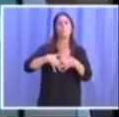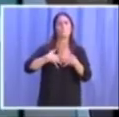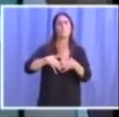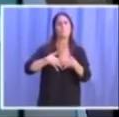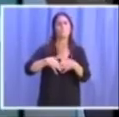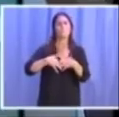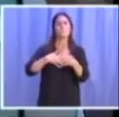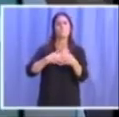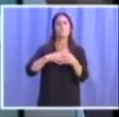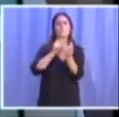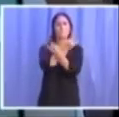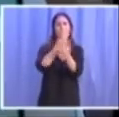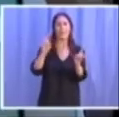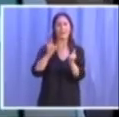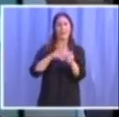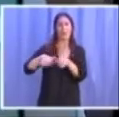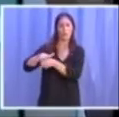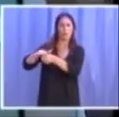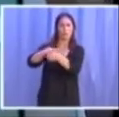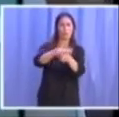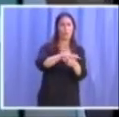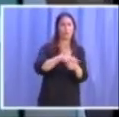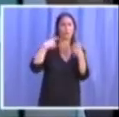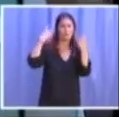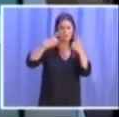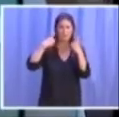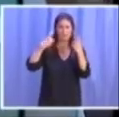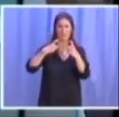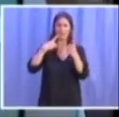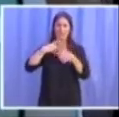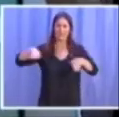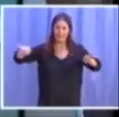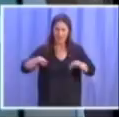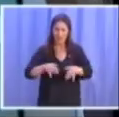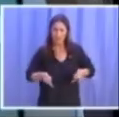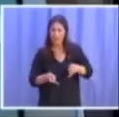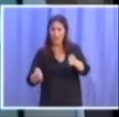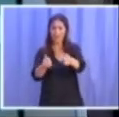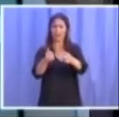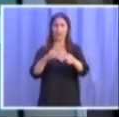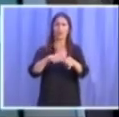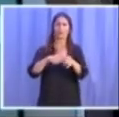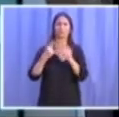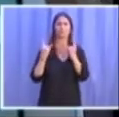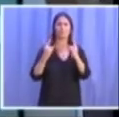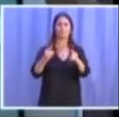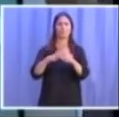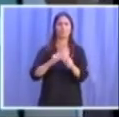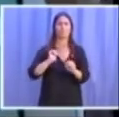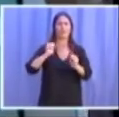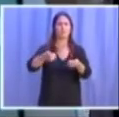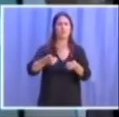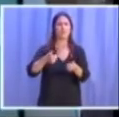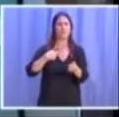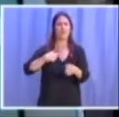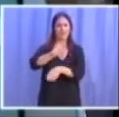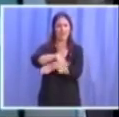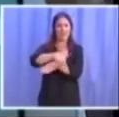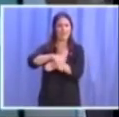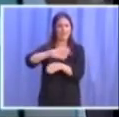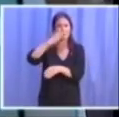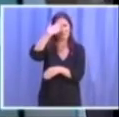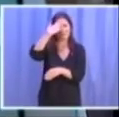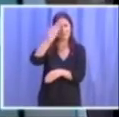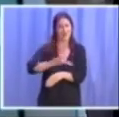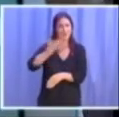parques periurbanos que se conectarán por senderos, por los cauces de los ríos y entrarán pulmones verdes en las principales calles de la ciudad,